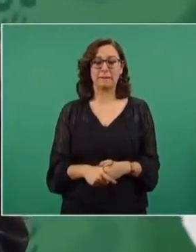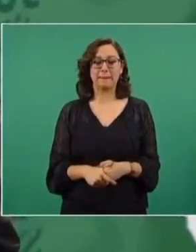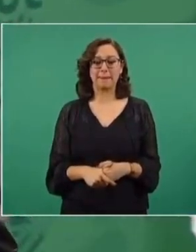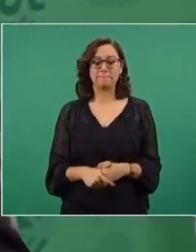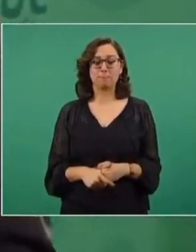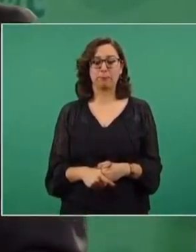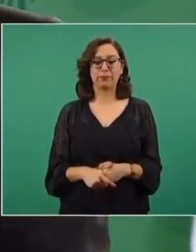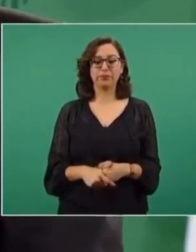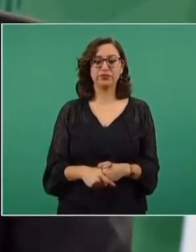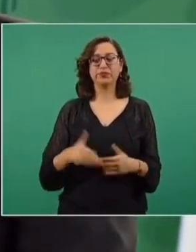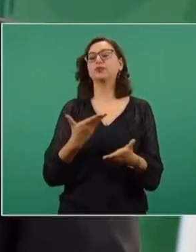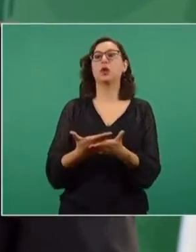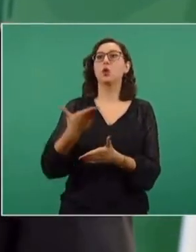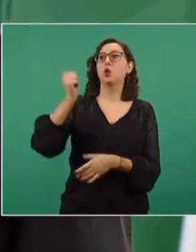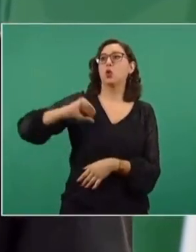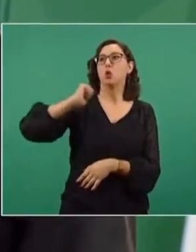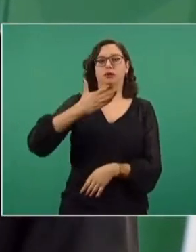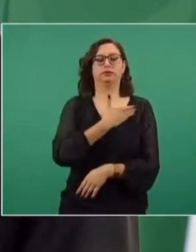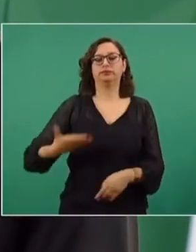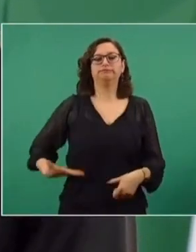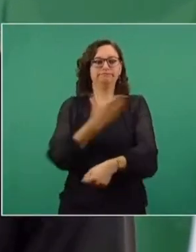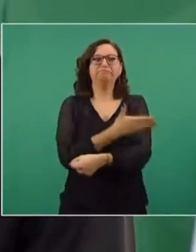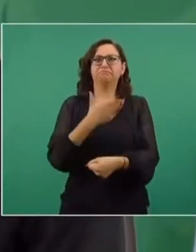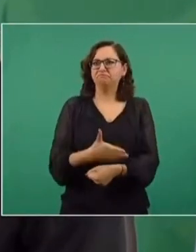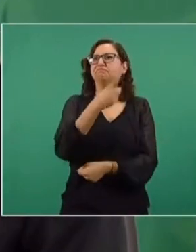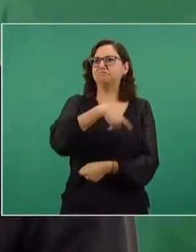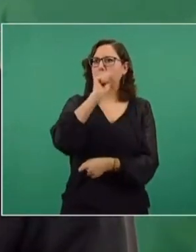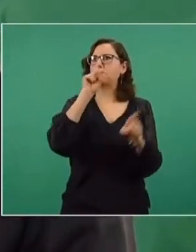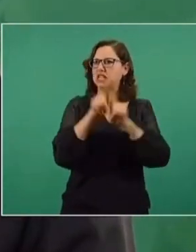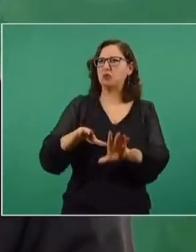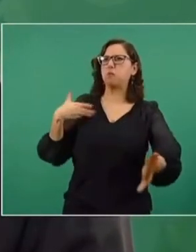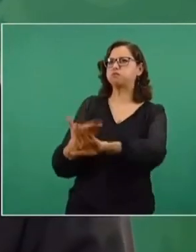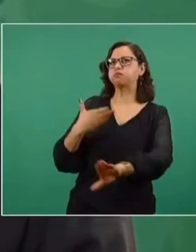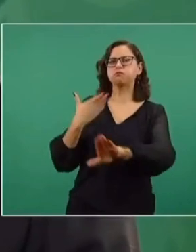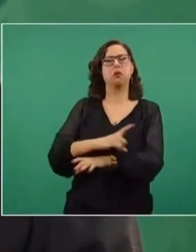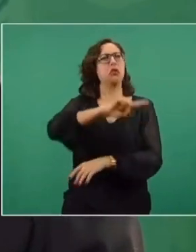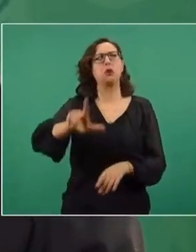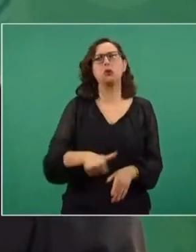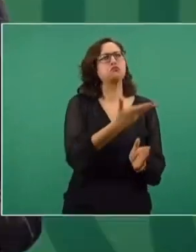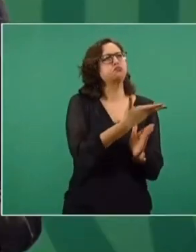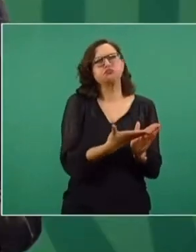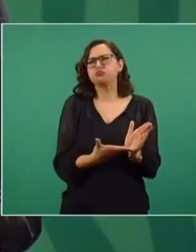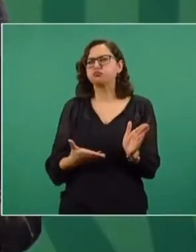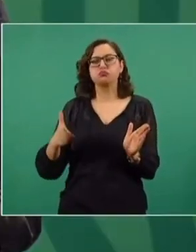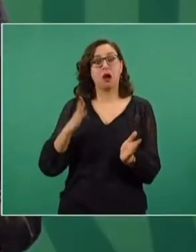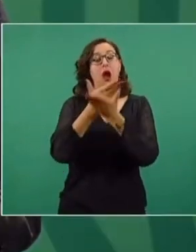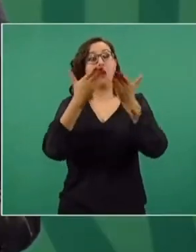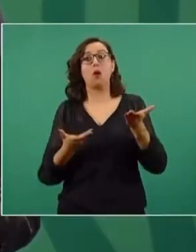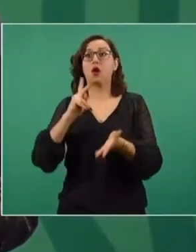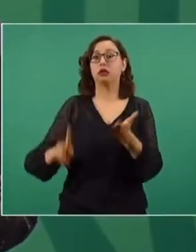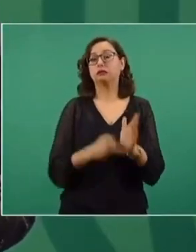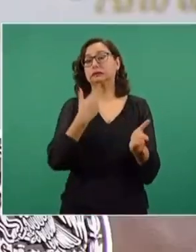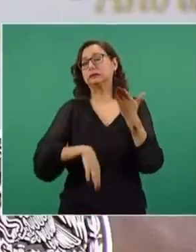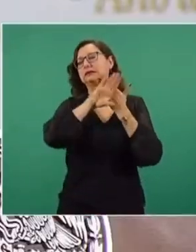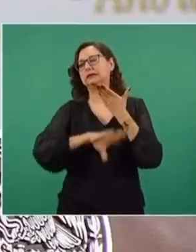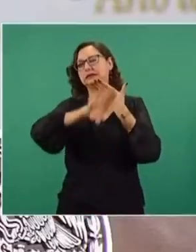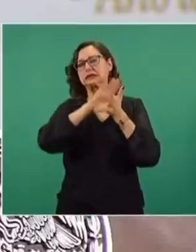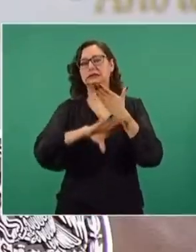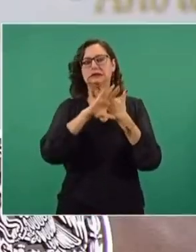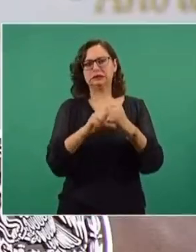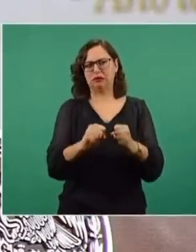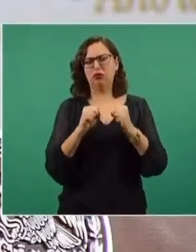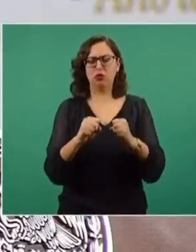madero no se tenía una prensa así tan